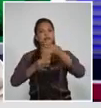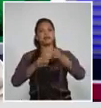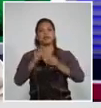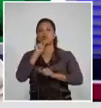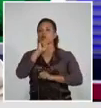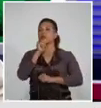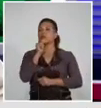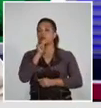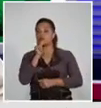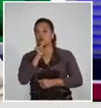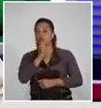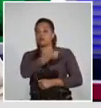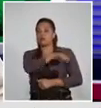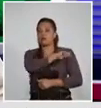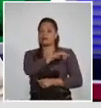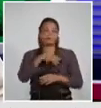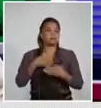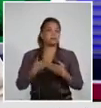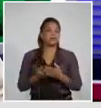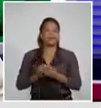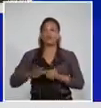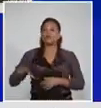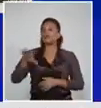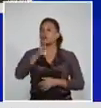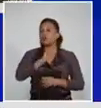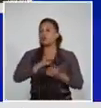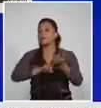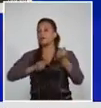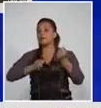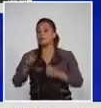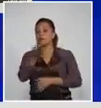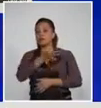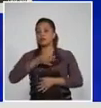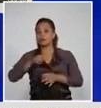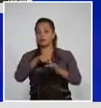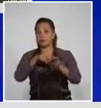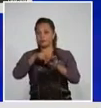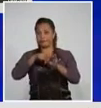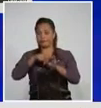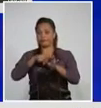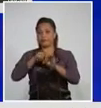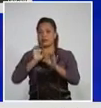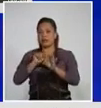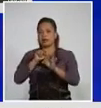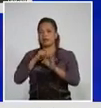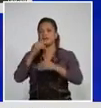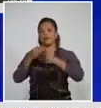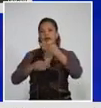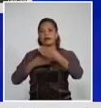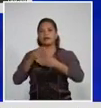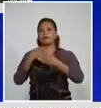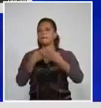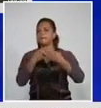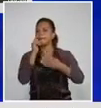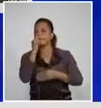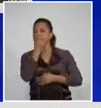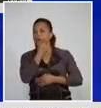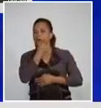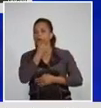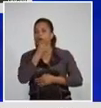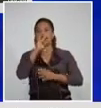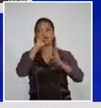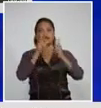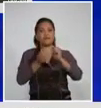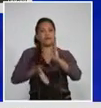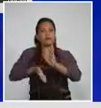población, de todas las provincias y el municipio especial Isla de la Juventud se procesan muestras. El número